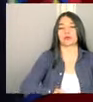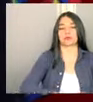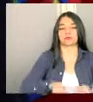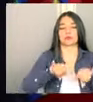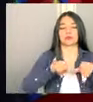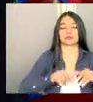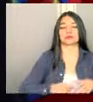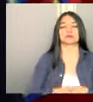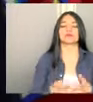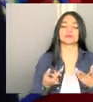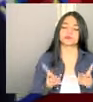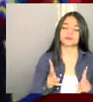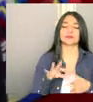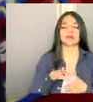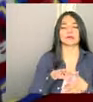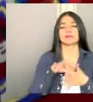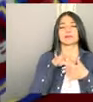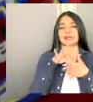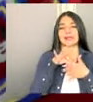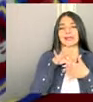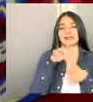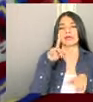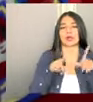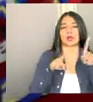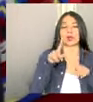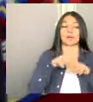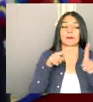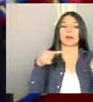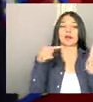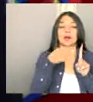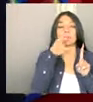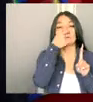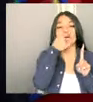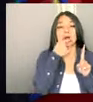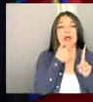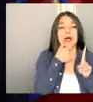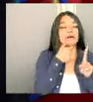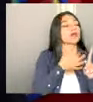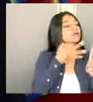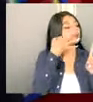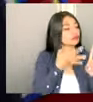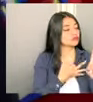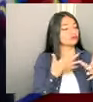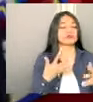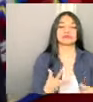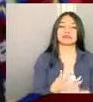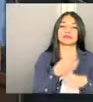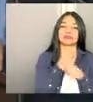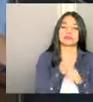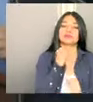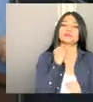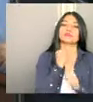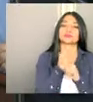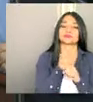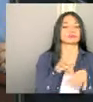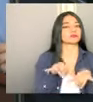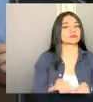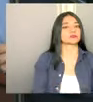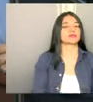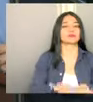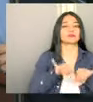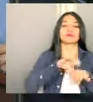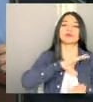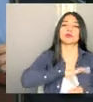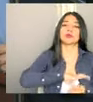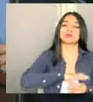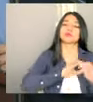Va a quedar pendiente, pero lo que sí, Pavel puede tener la certeza de que hemos trabajado, va a recibir un municipio